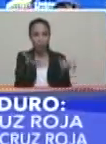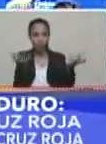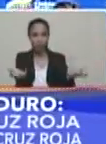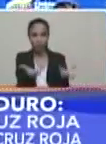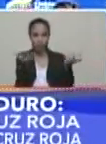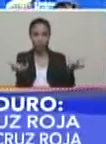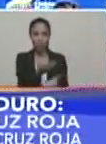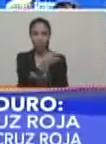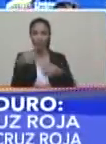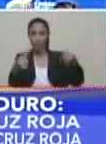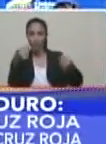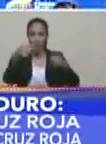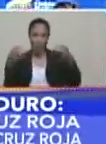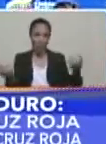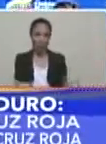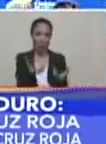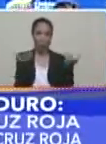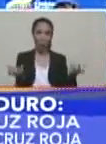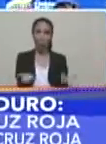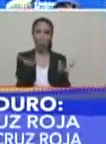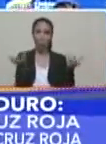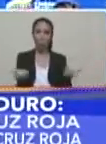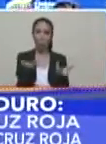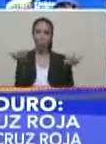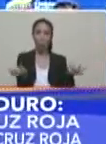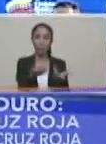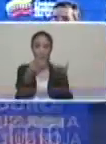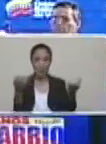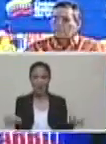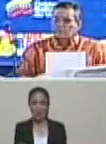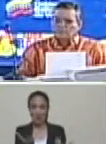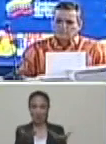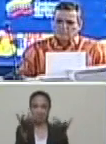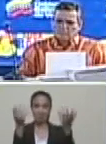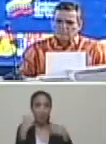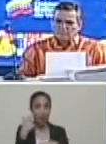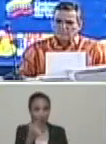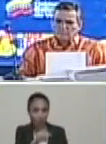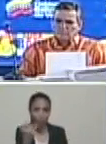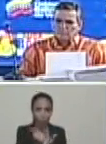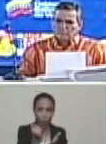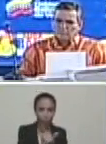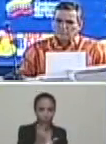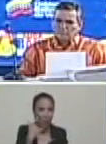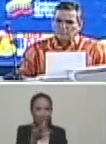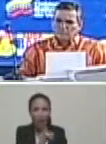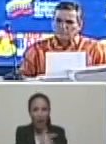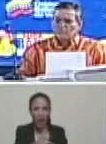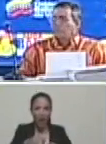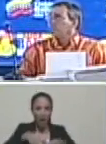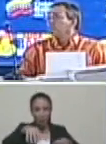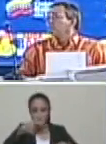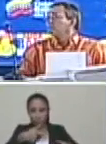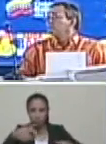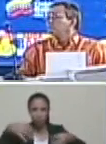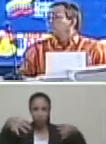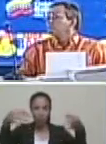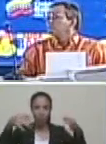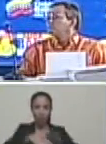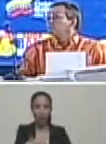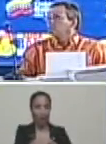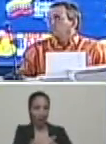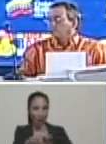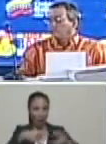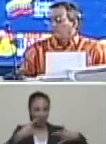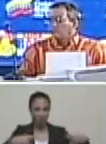los propios camiones, y cuando se vio el contenido de los camiones, era puro material para guarimbas